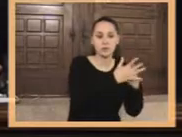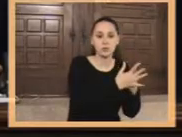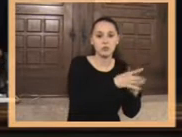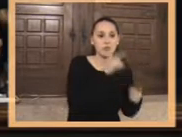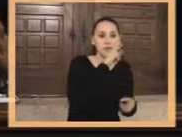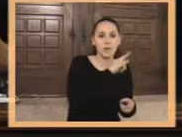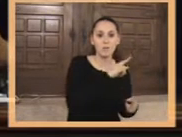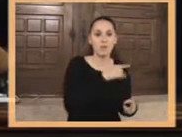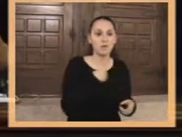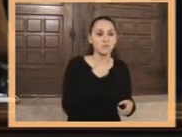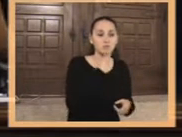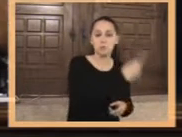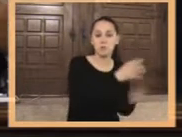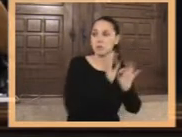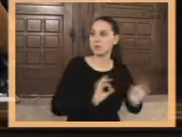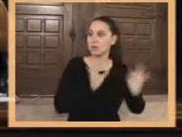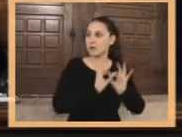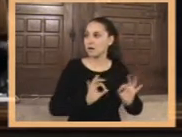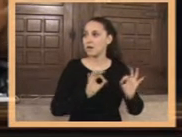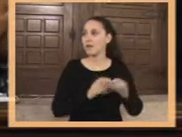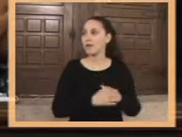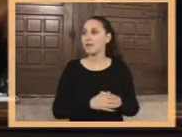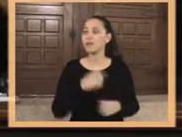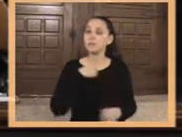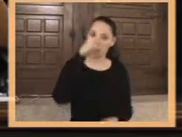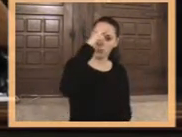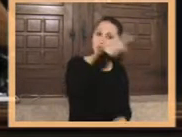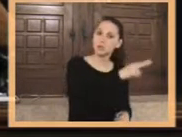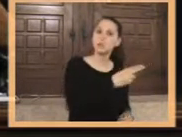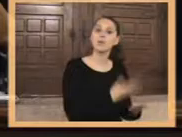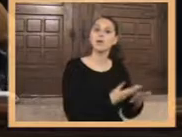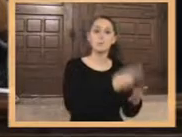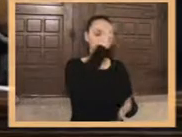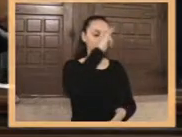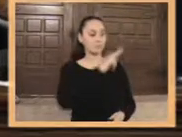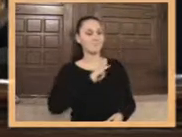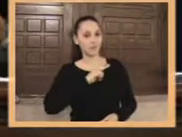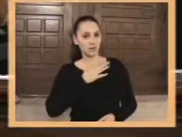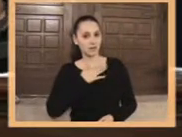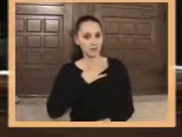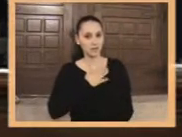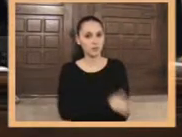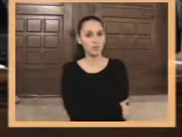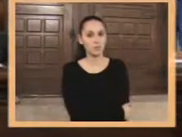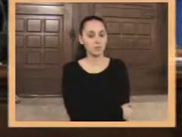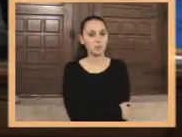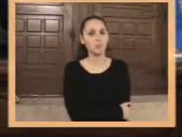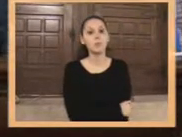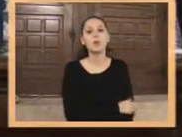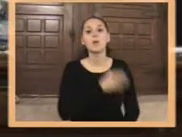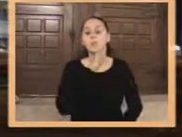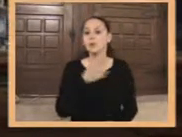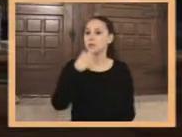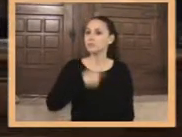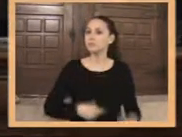semanas. Entonces yo, si soy respetuoso, le pido, por favor, que lo sea conmigo, porque yo soy el portavoz por una